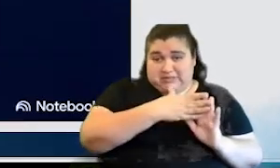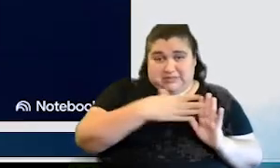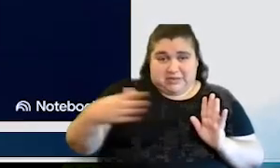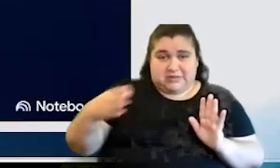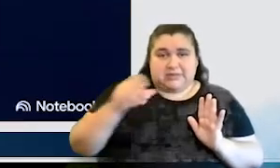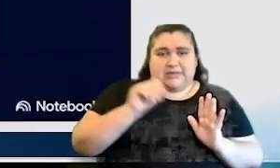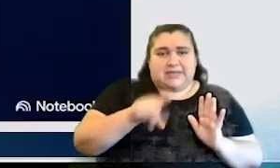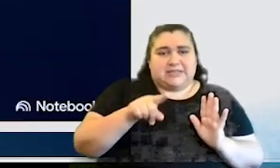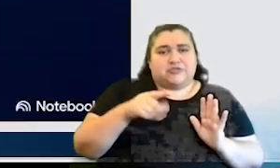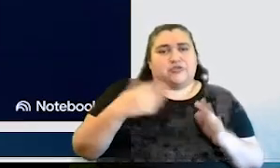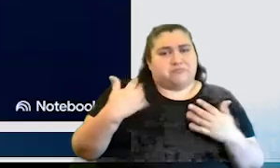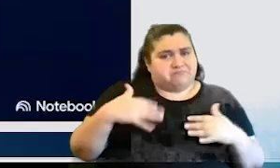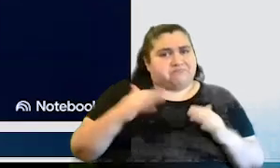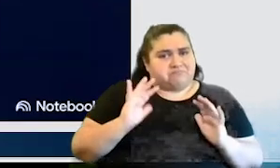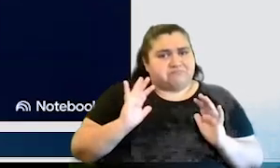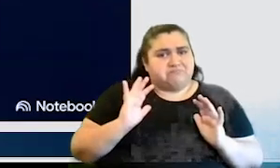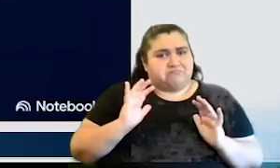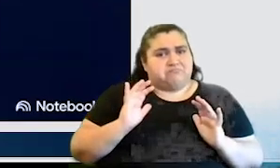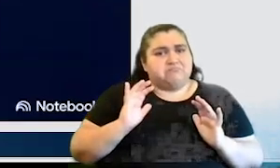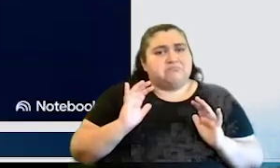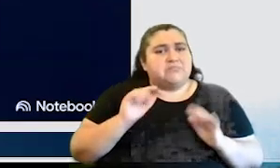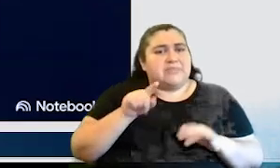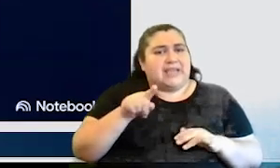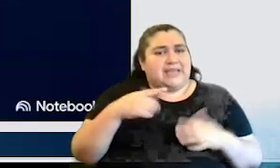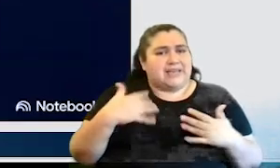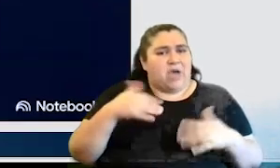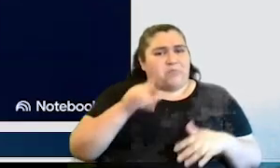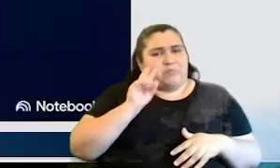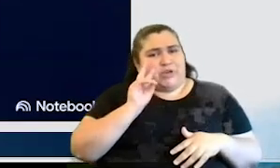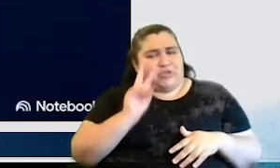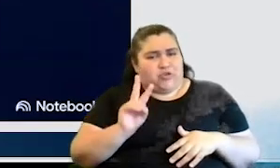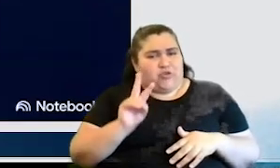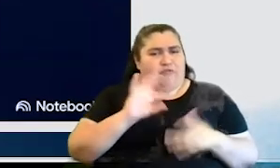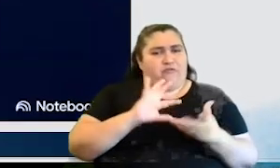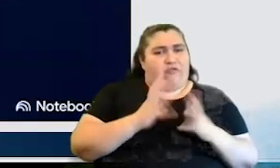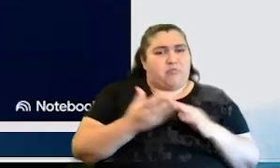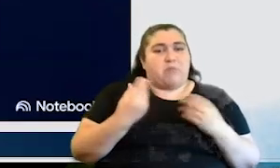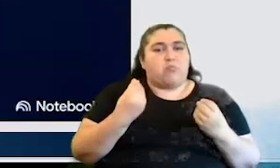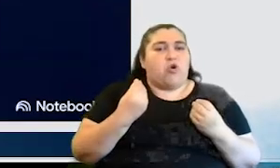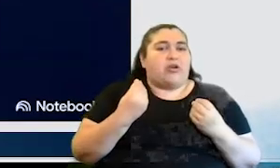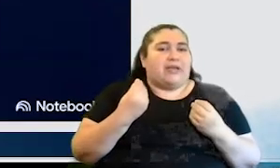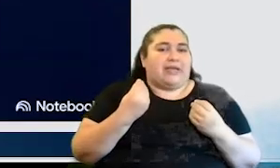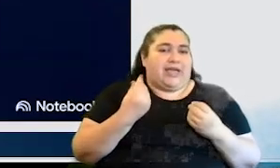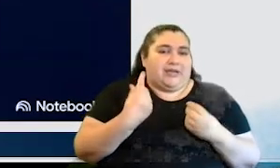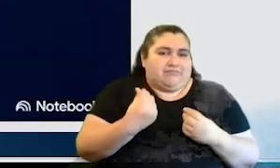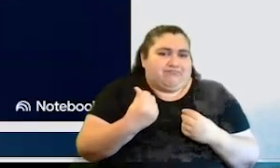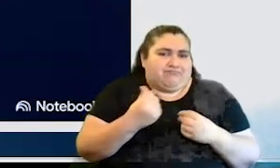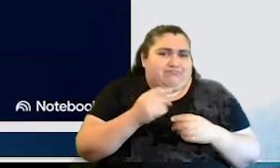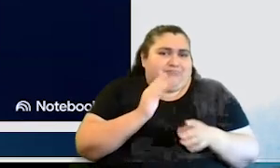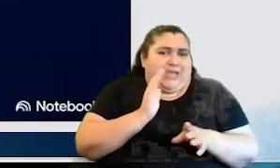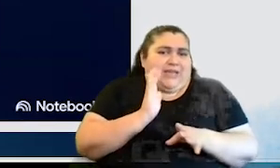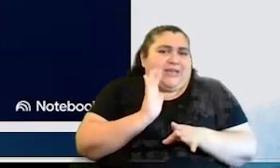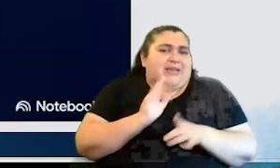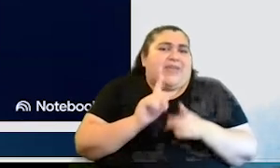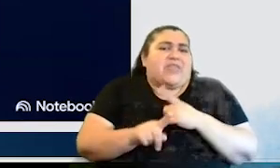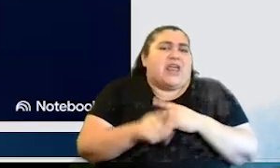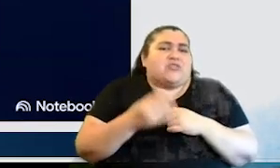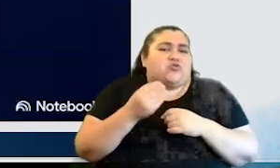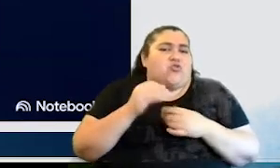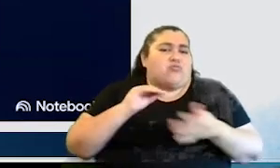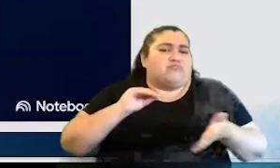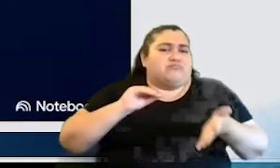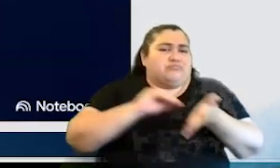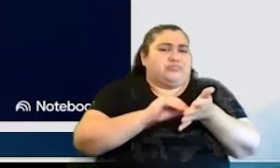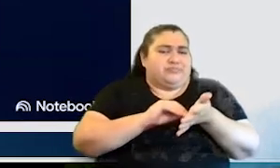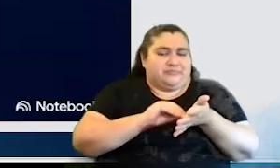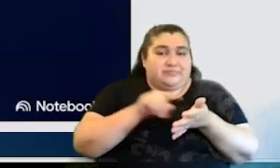Es muy rápida la aplicación de este mecanismo porque es un ingreso directo. Nosotros lo deducimos del impuesto a ingresar, o sea, lo